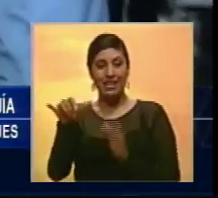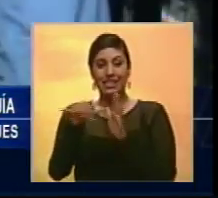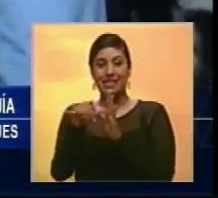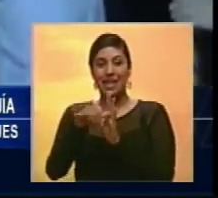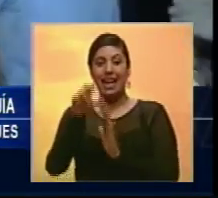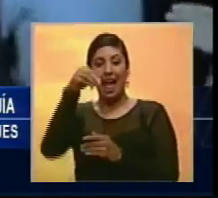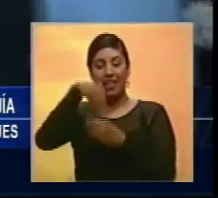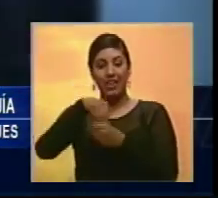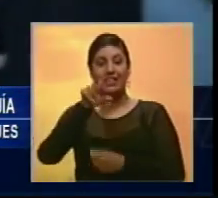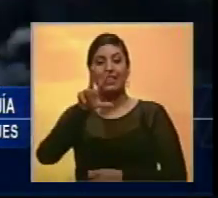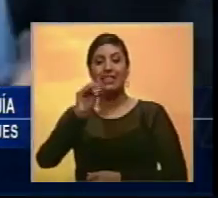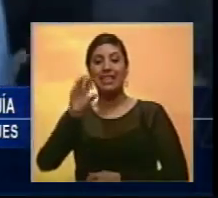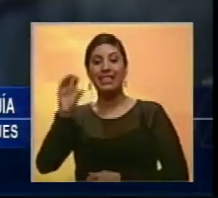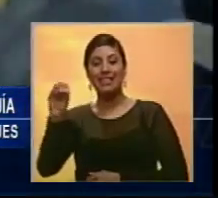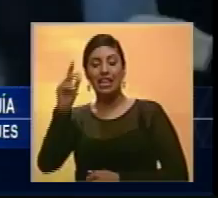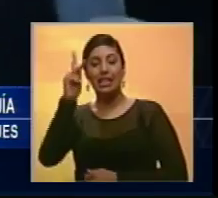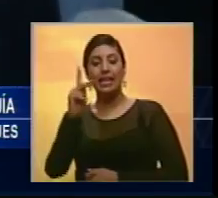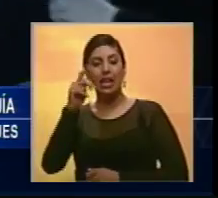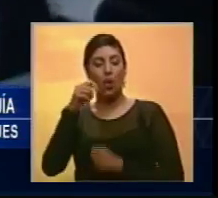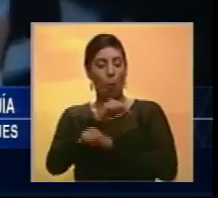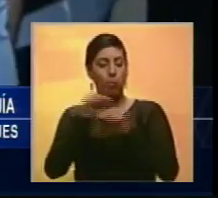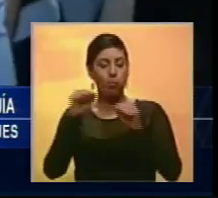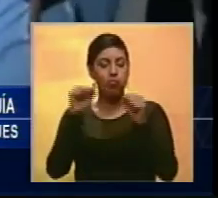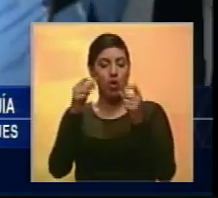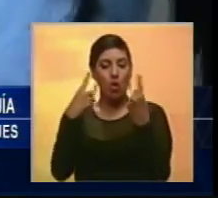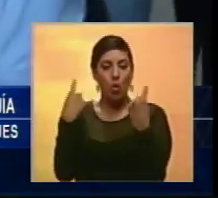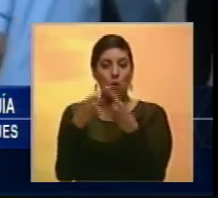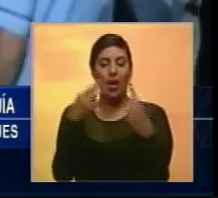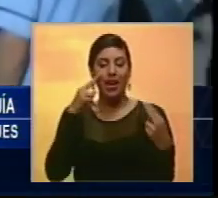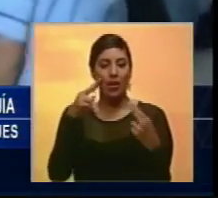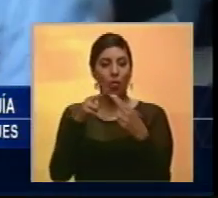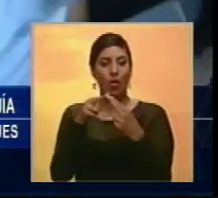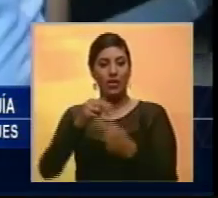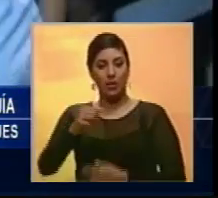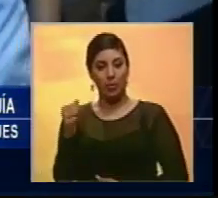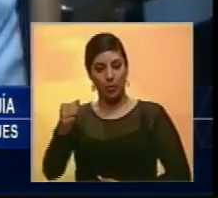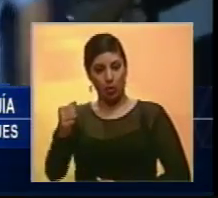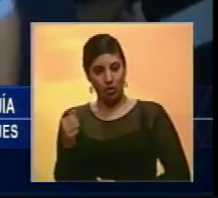de 300 kilogramos de explosivos estalló en el punto de encuentro